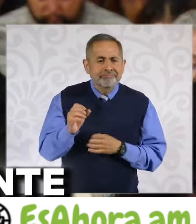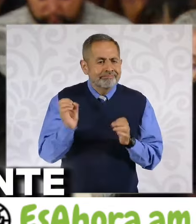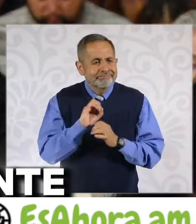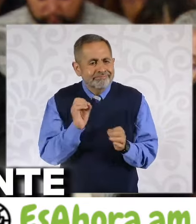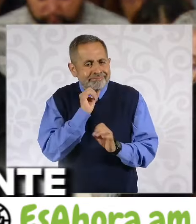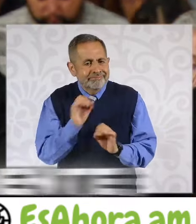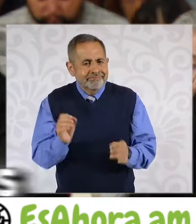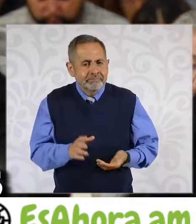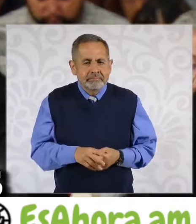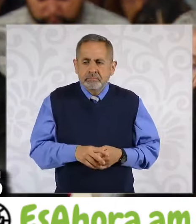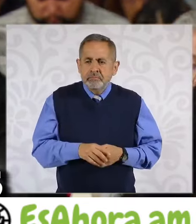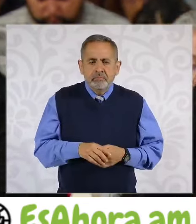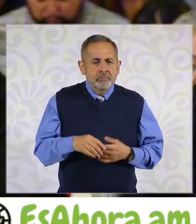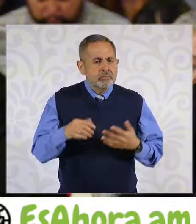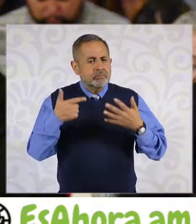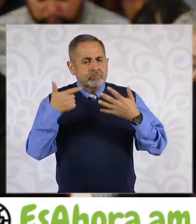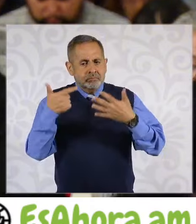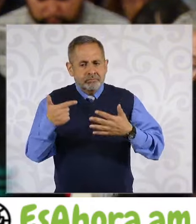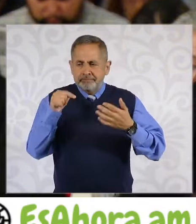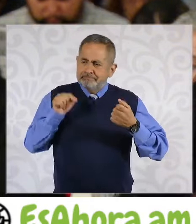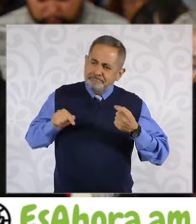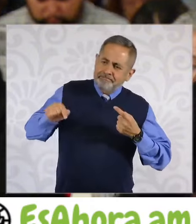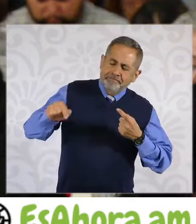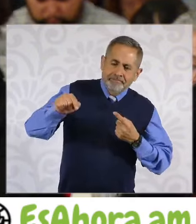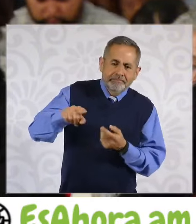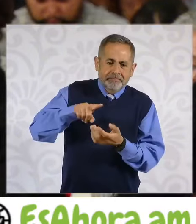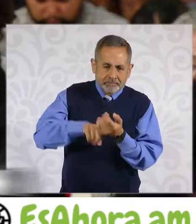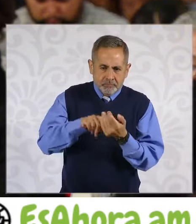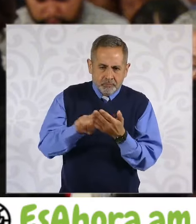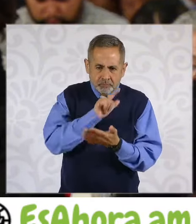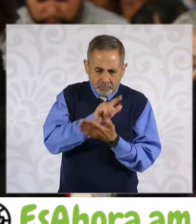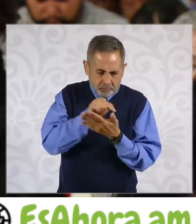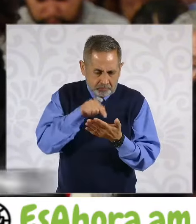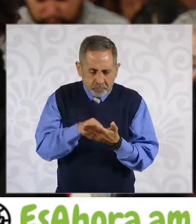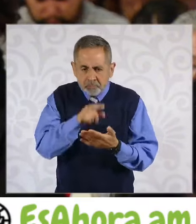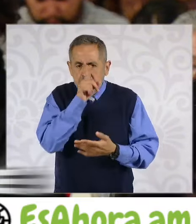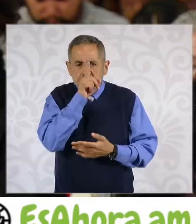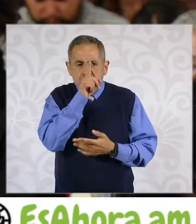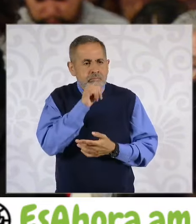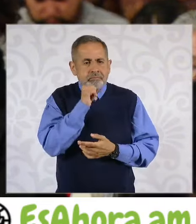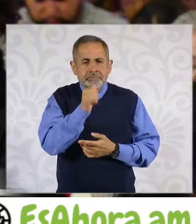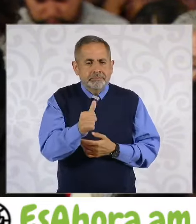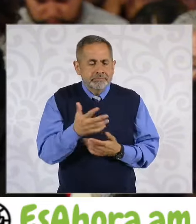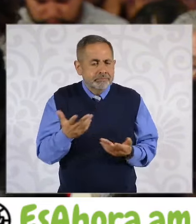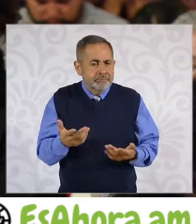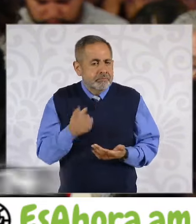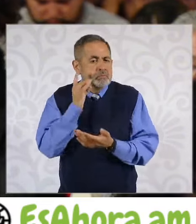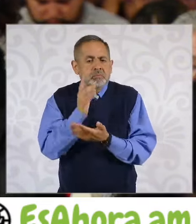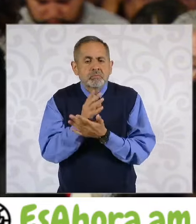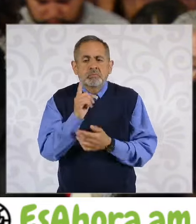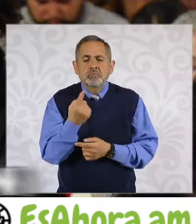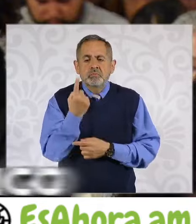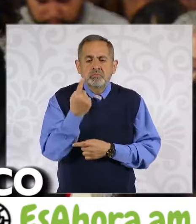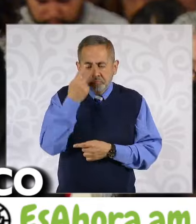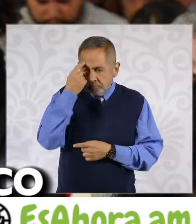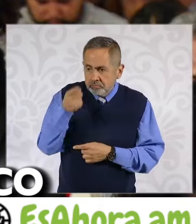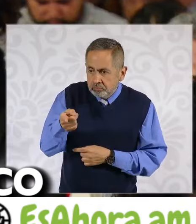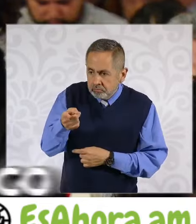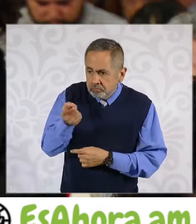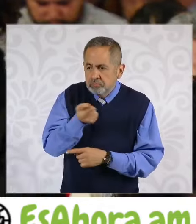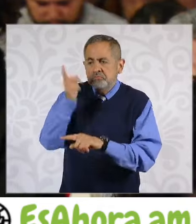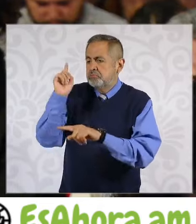son prácticamente los 7 subsistemas que existen dentro de la ley, no se aplican. El único que aplican es el de separación del